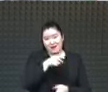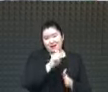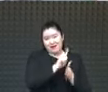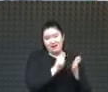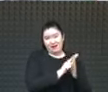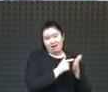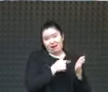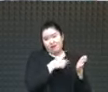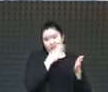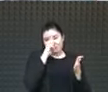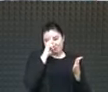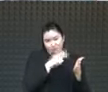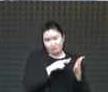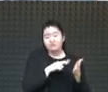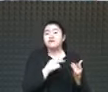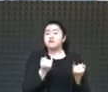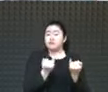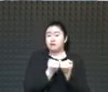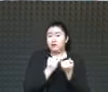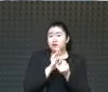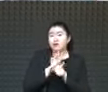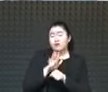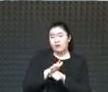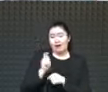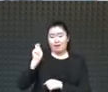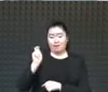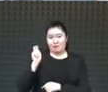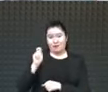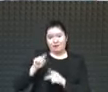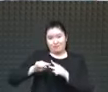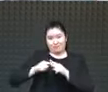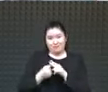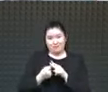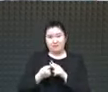educación. Mi beca para empezar, Mejor Escuela, La Escuela es Nuestra,